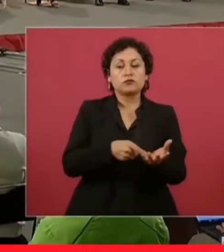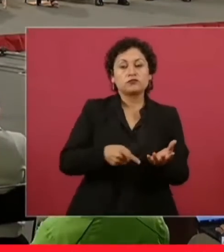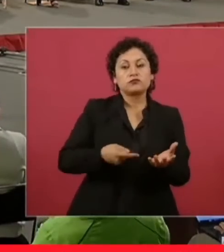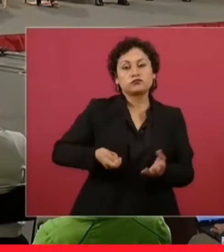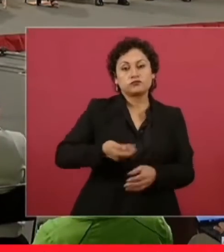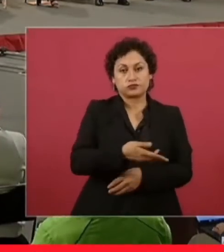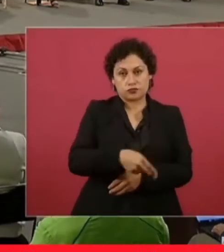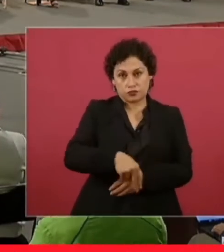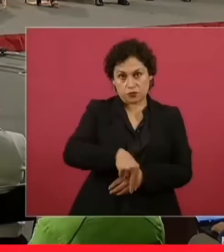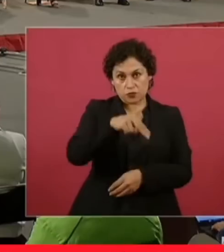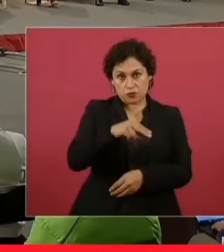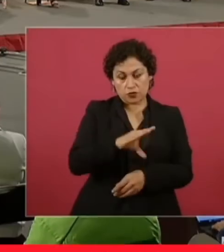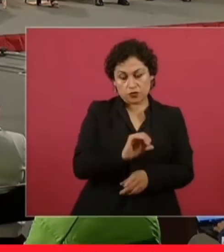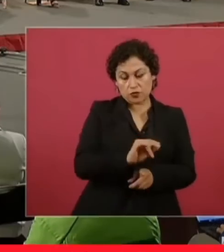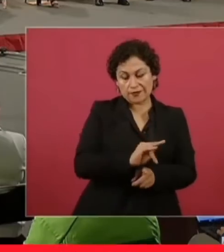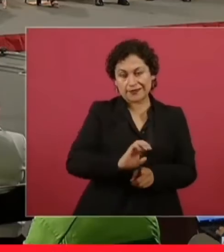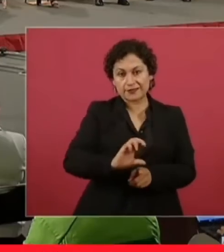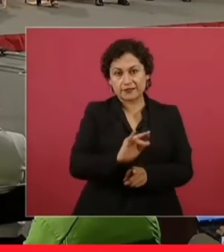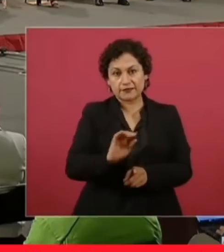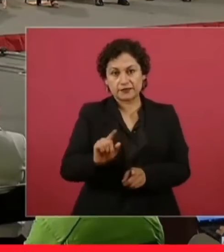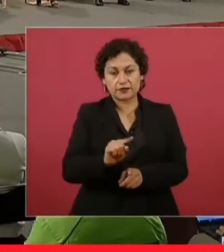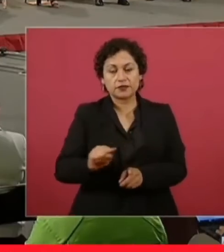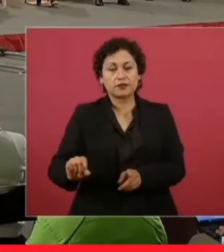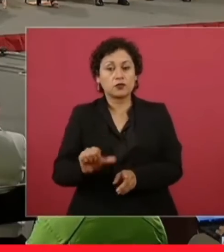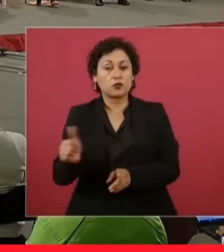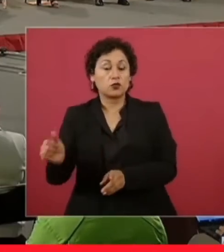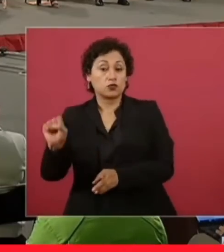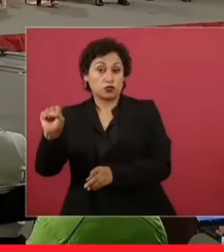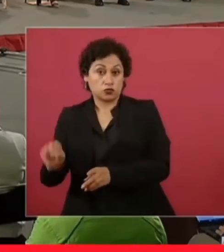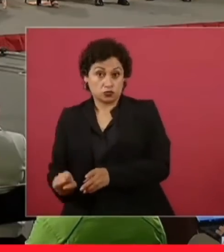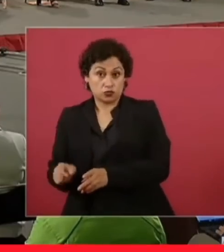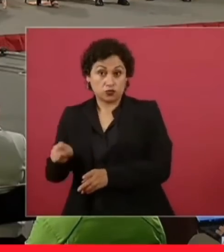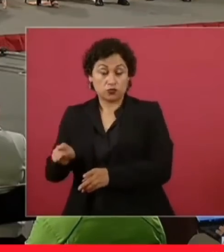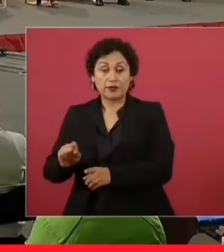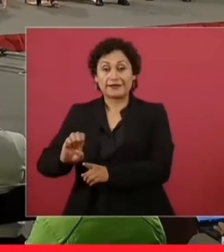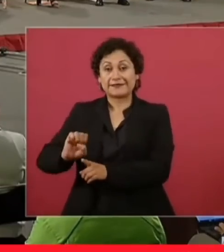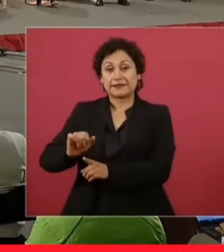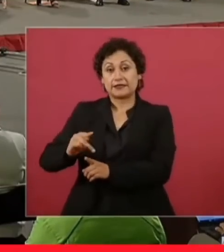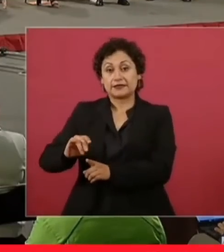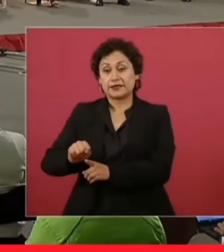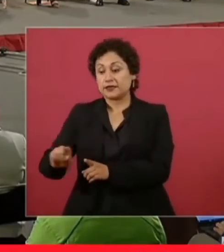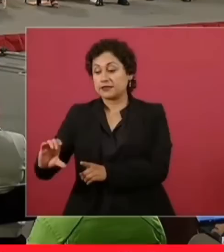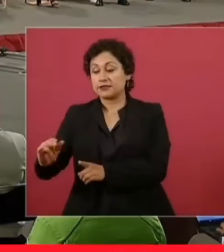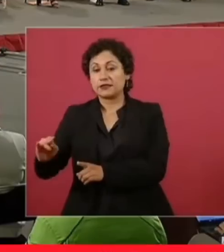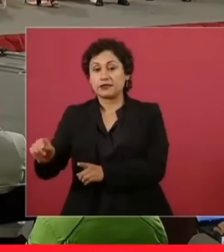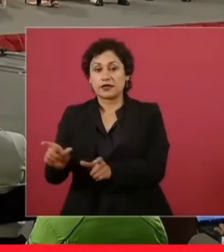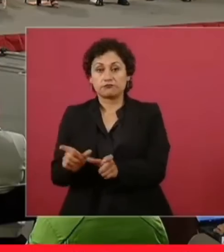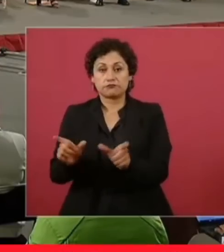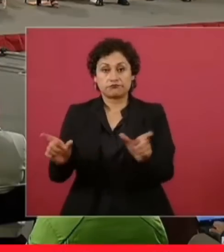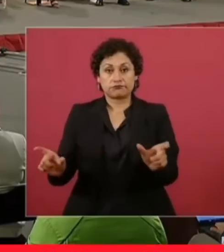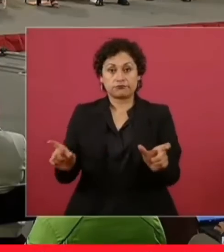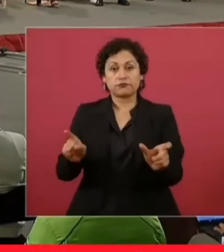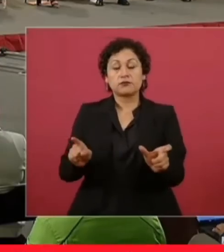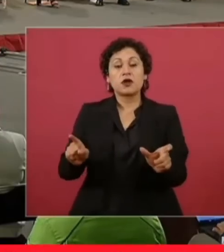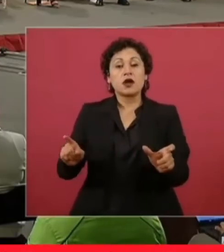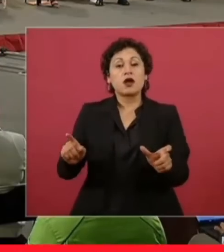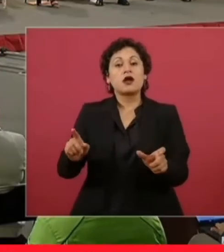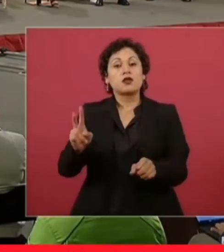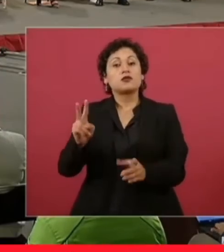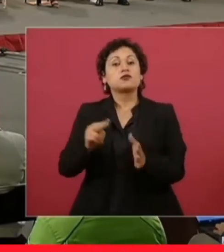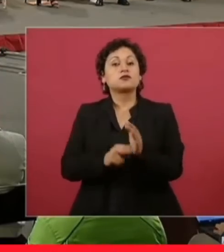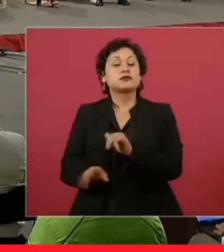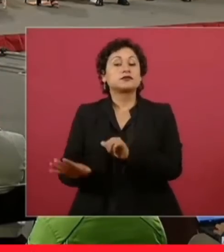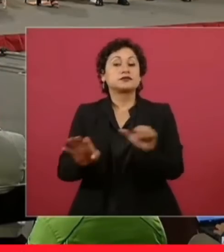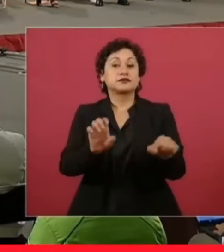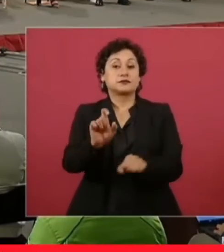llamamos tramo norte de Covena a Silvaché, y el tramo sur que va de Escárcega a Chiná. Actualmente se tienen 1,295